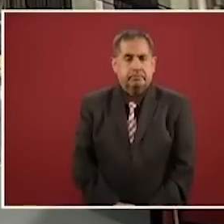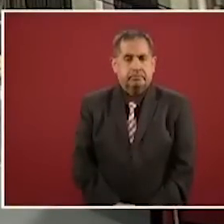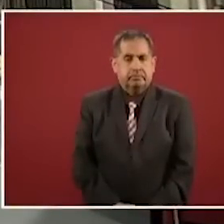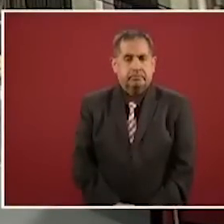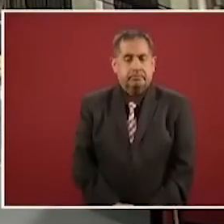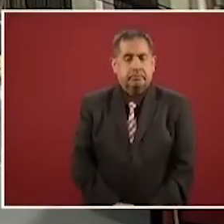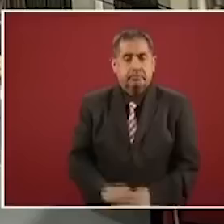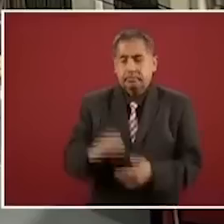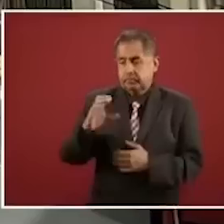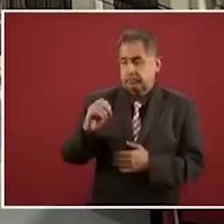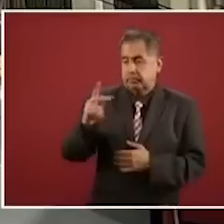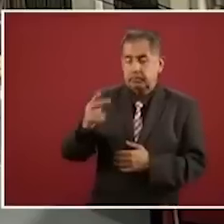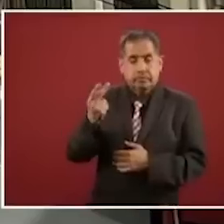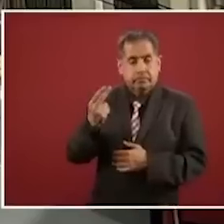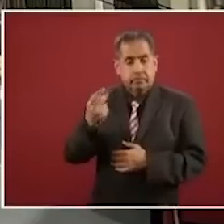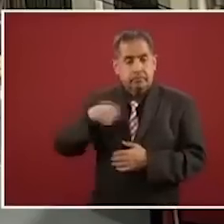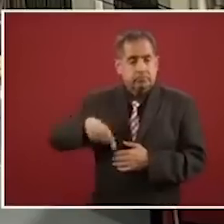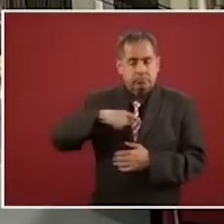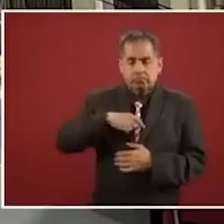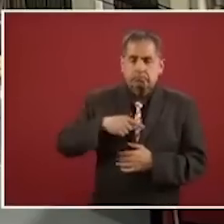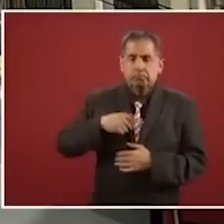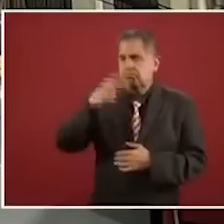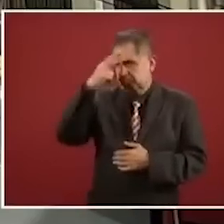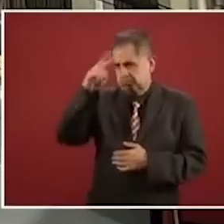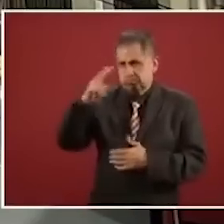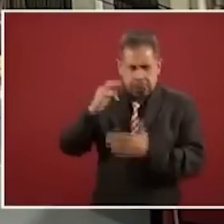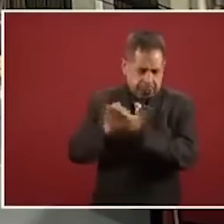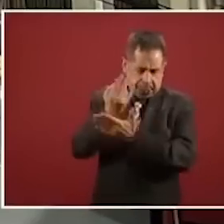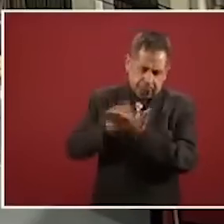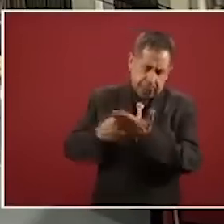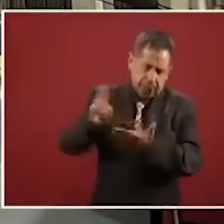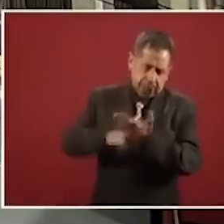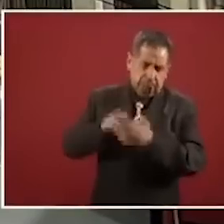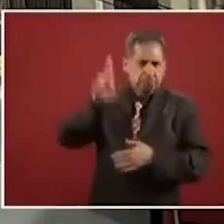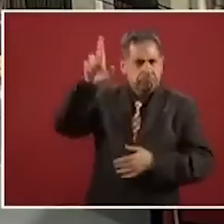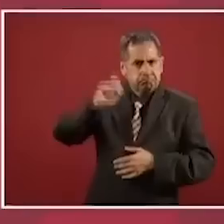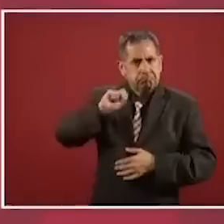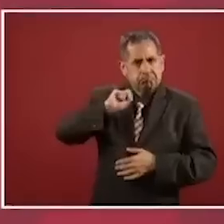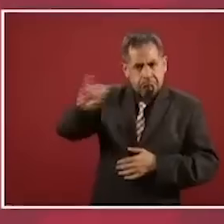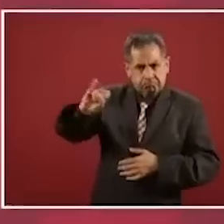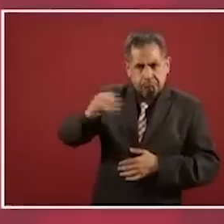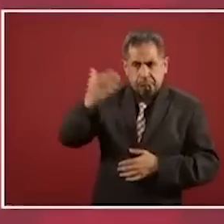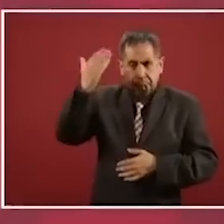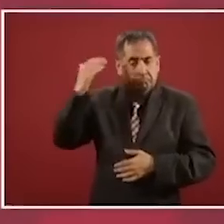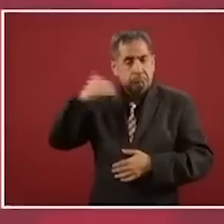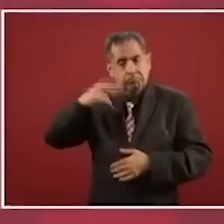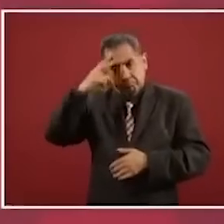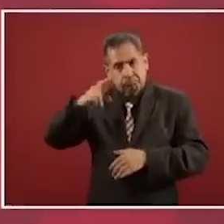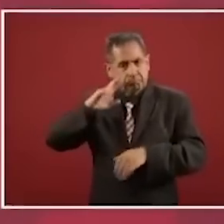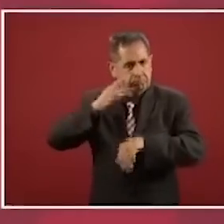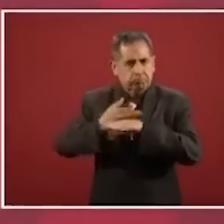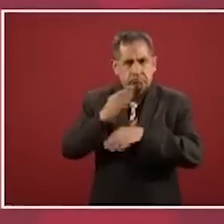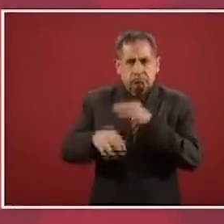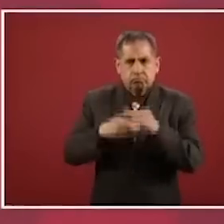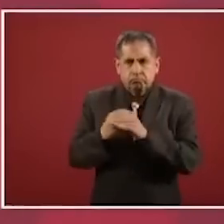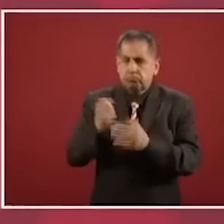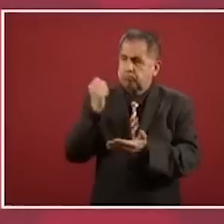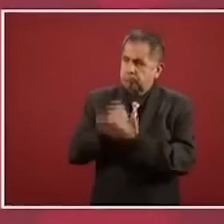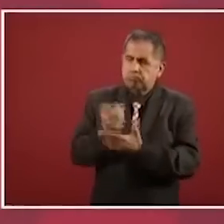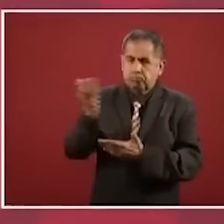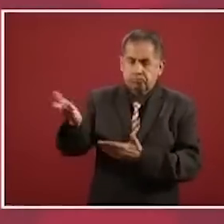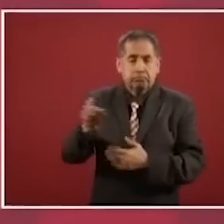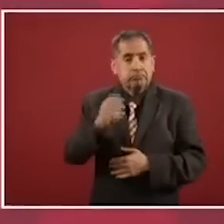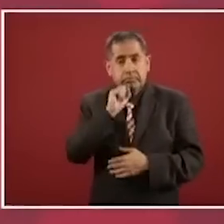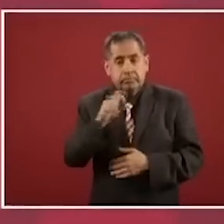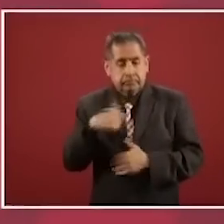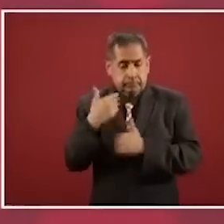Bueno, en la COP25 lo que hicimos fue ratificar los compromisos de México ya asumidos y tendremos que presentar